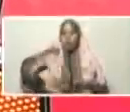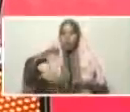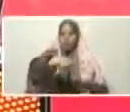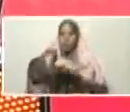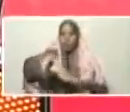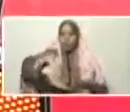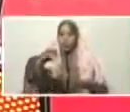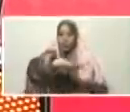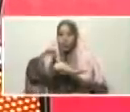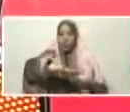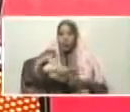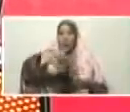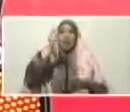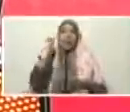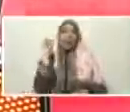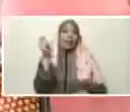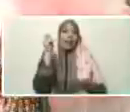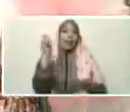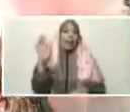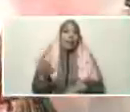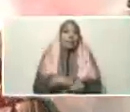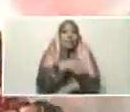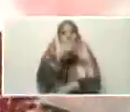es una de las tareas primordiales